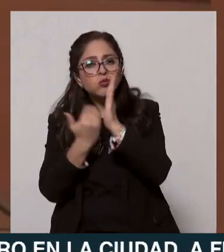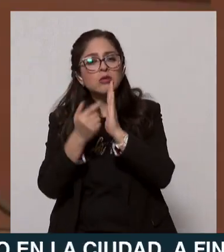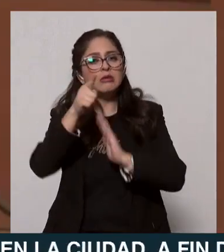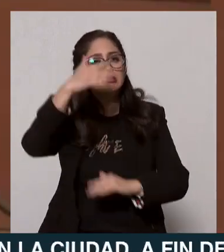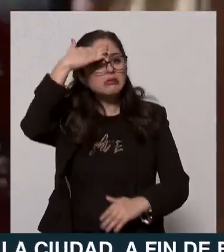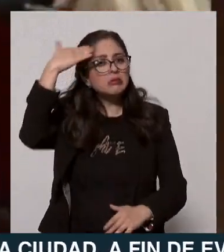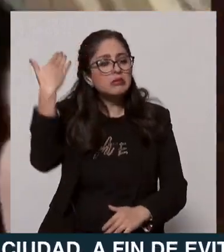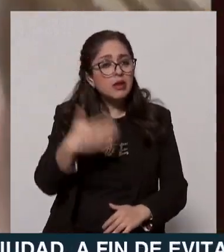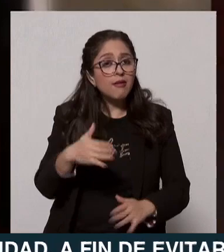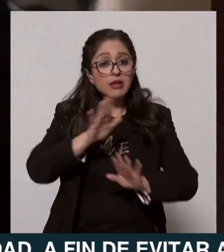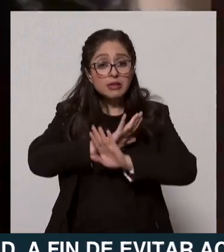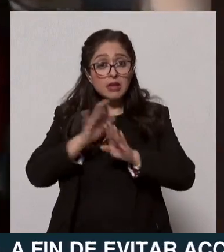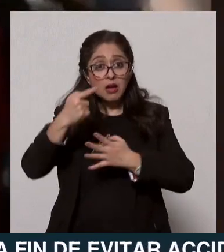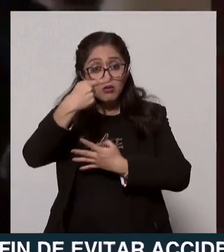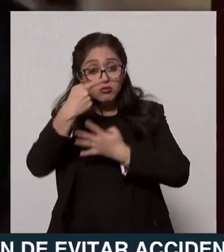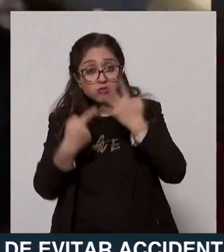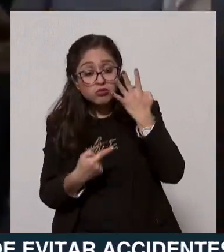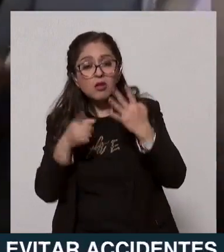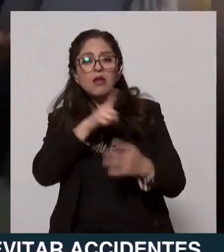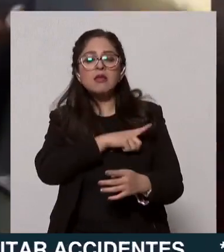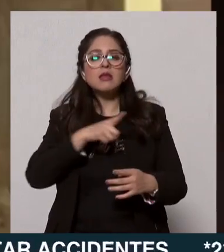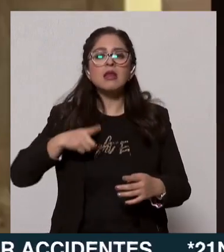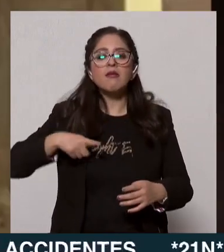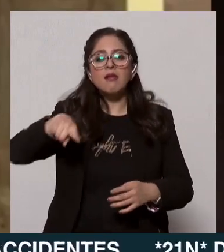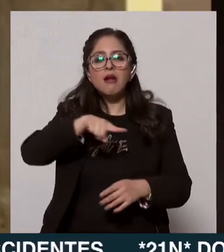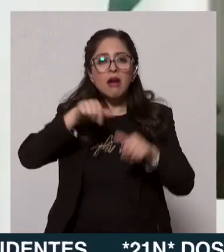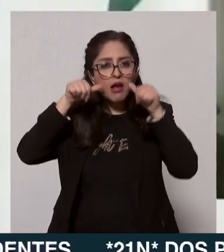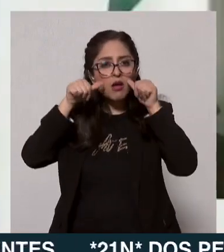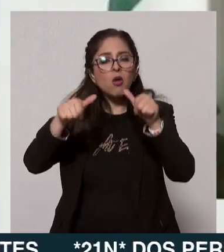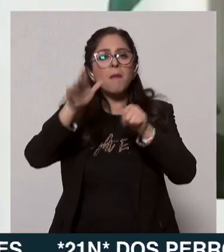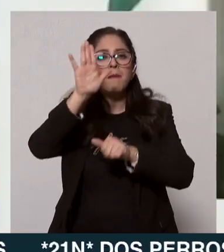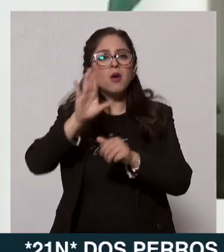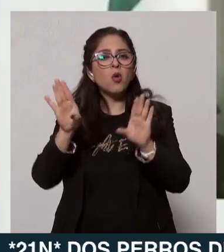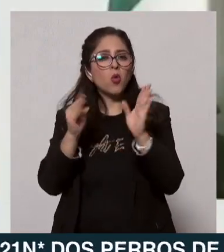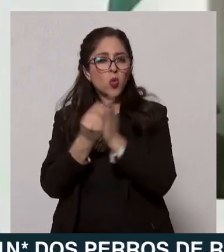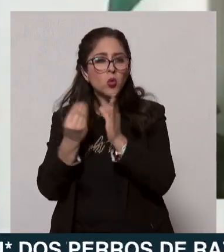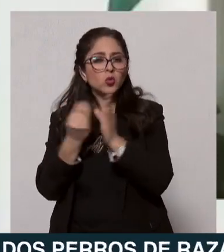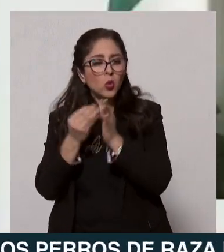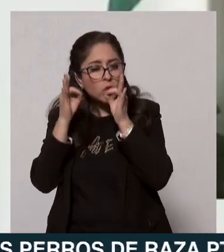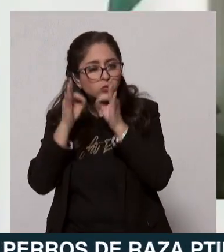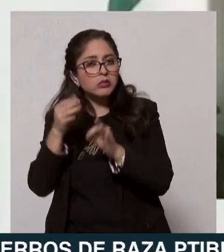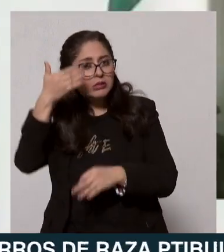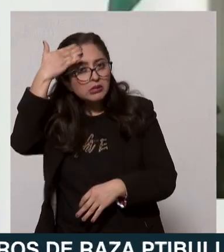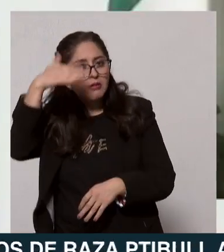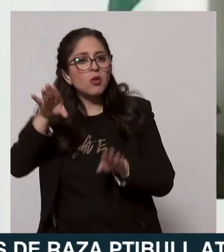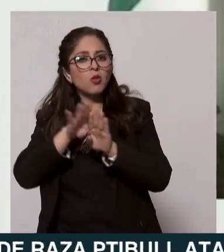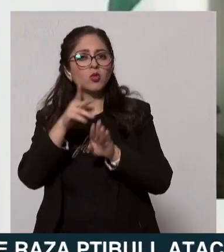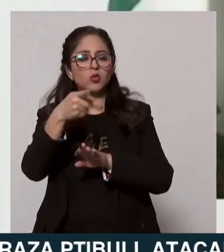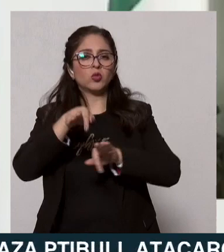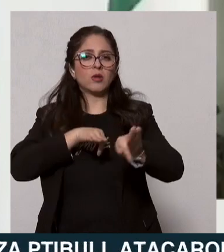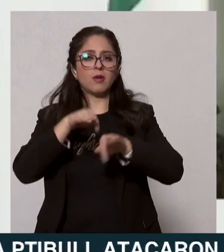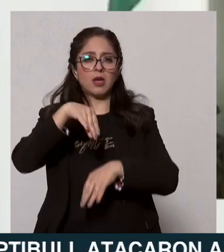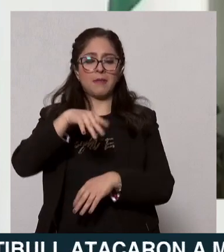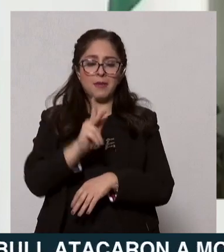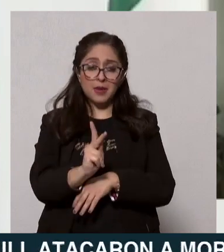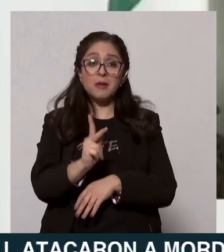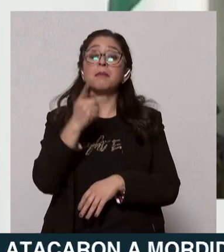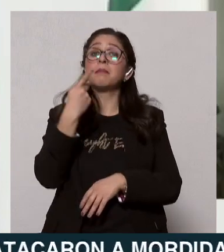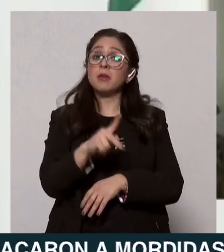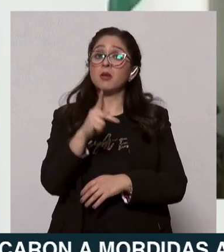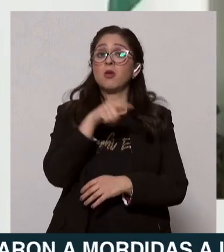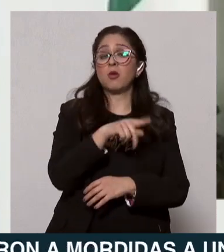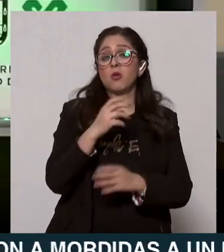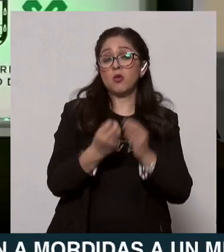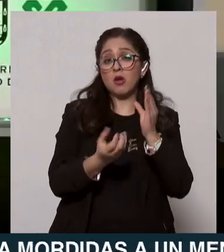a partir de ese diagnóstico crear una capacitación. Esto es muy necesario porque a diferencia de la Procuraduría se va a necesitar mucho